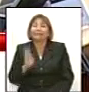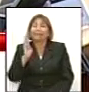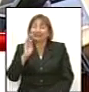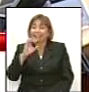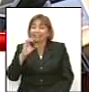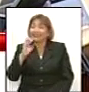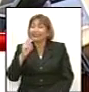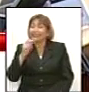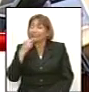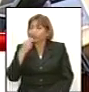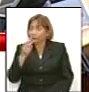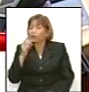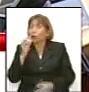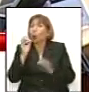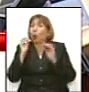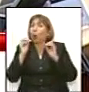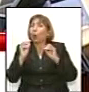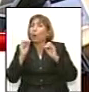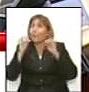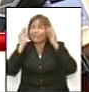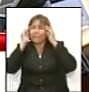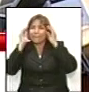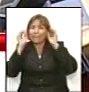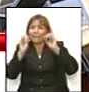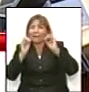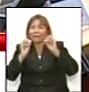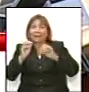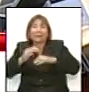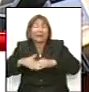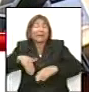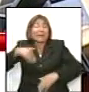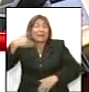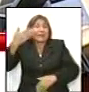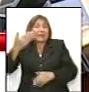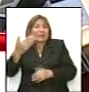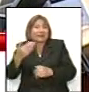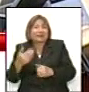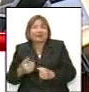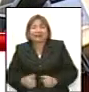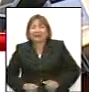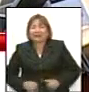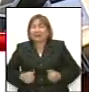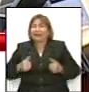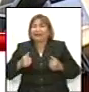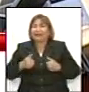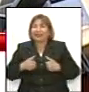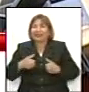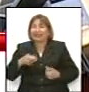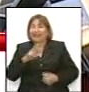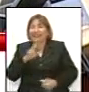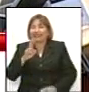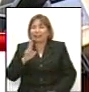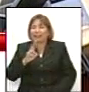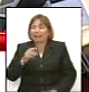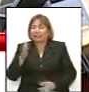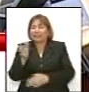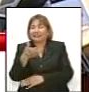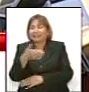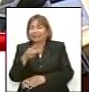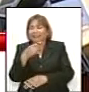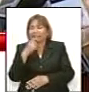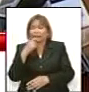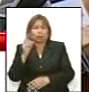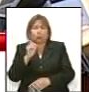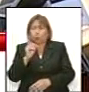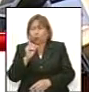significar una oportunidad para llegar al tercer siglo de vida republicana con logros y avances importantes en esas banderas,